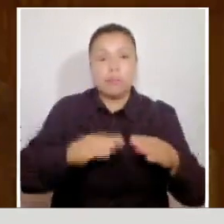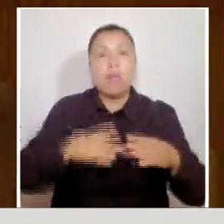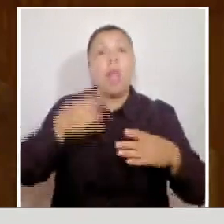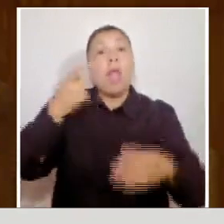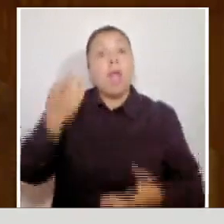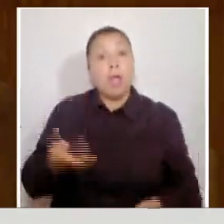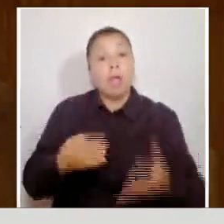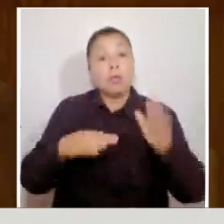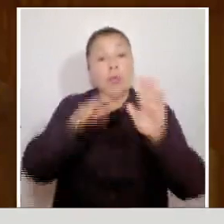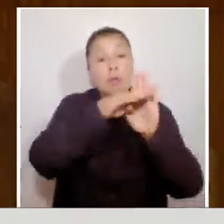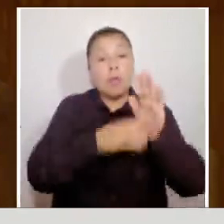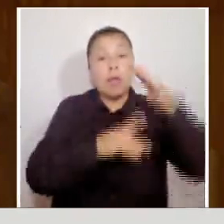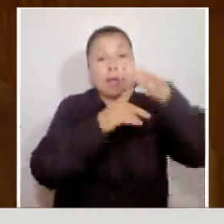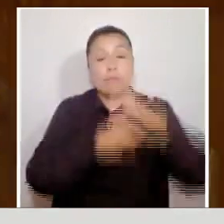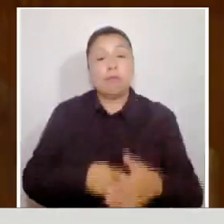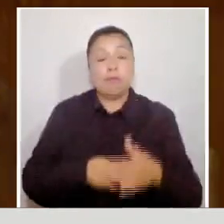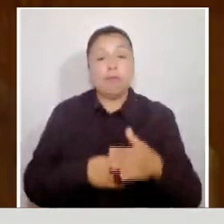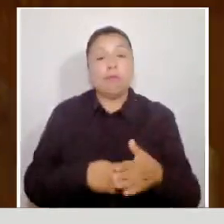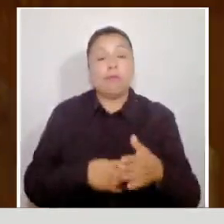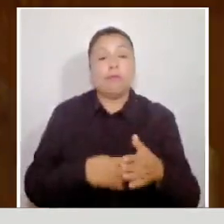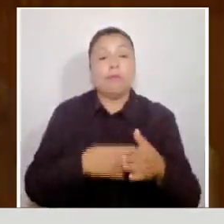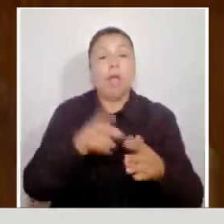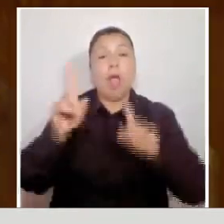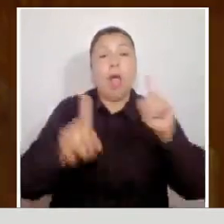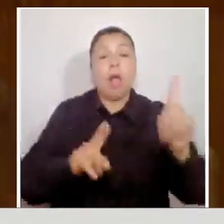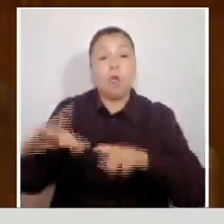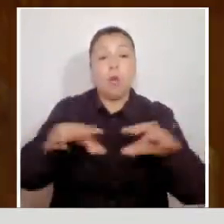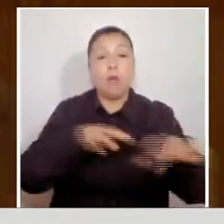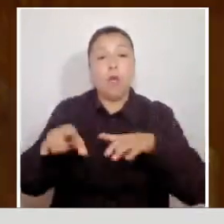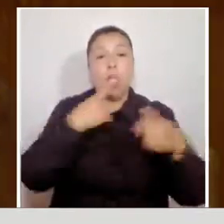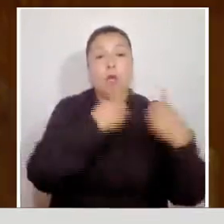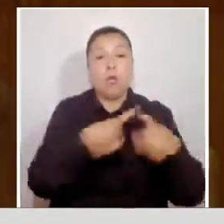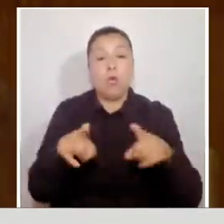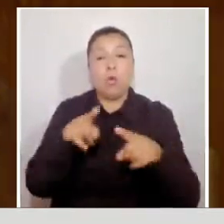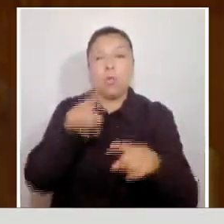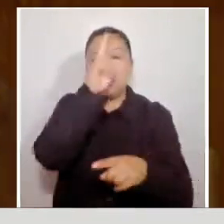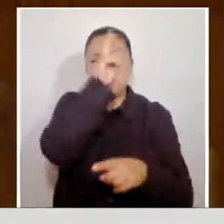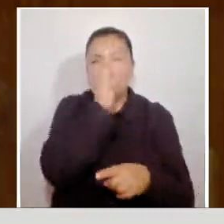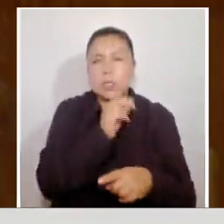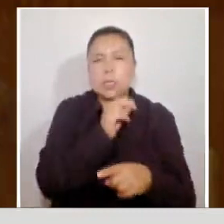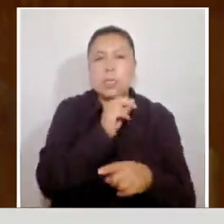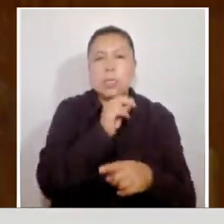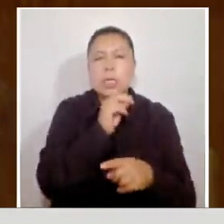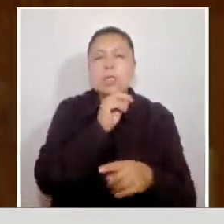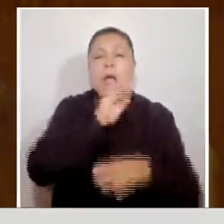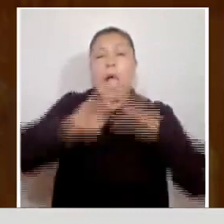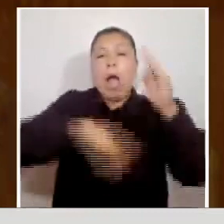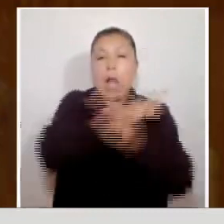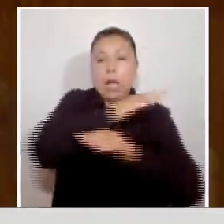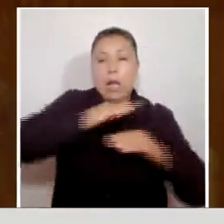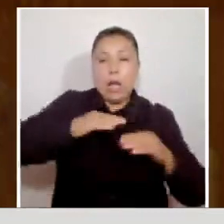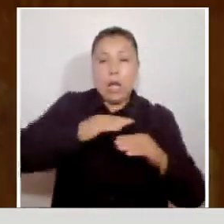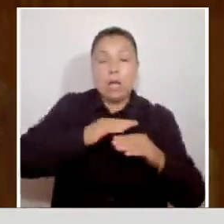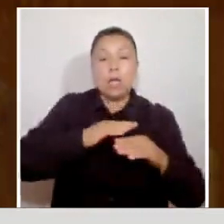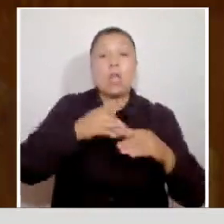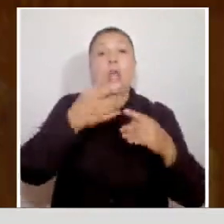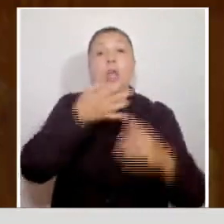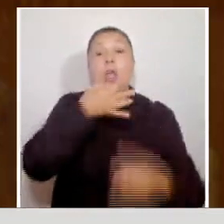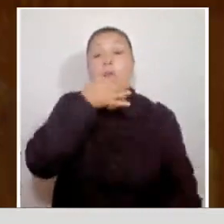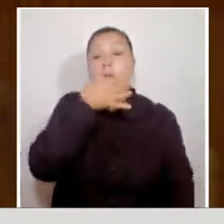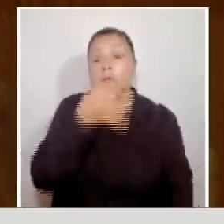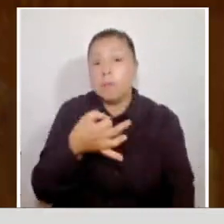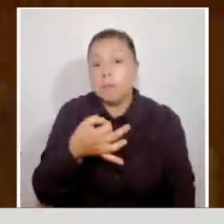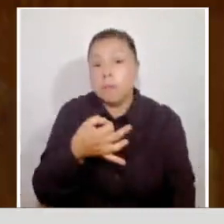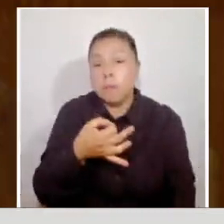arbitraria entre algunas actividades y otras de similares características a la vez que un contas sentido